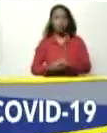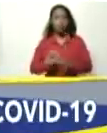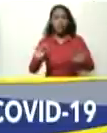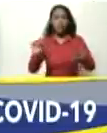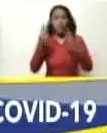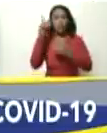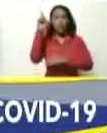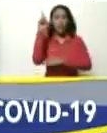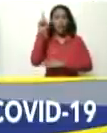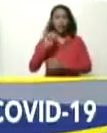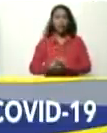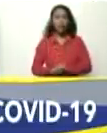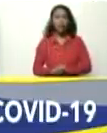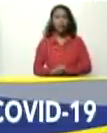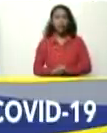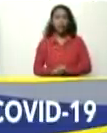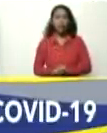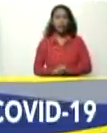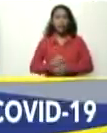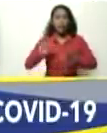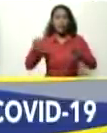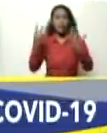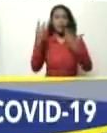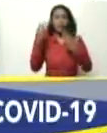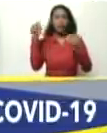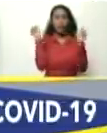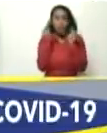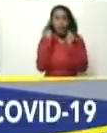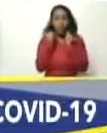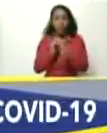Sexto, Lara. Séptimo, Mérida.